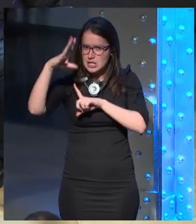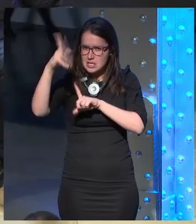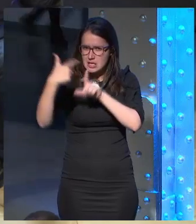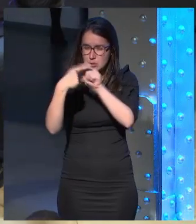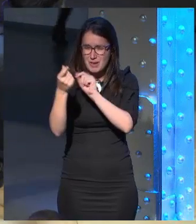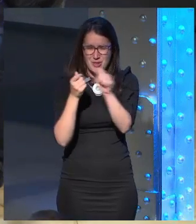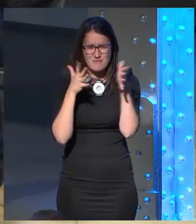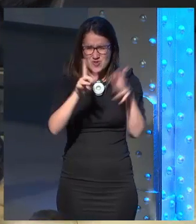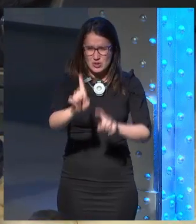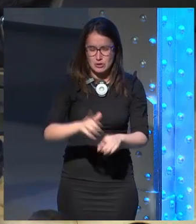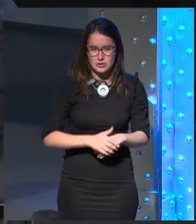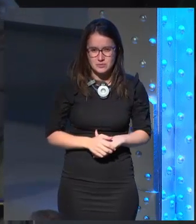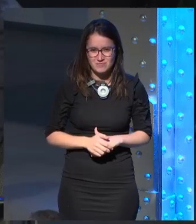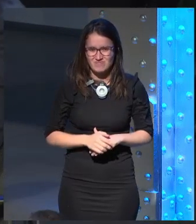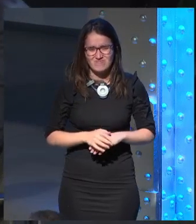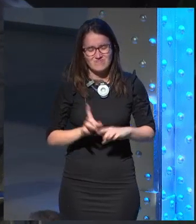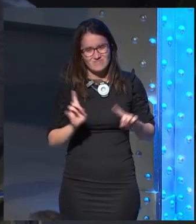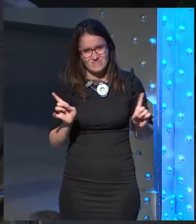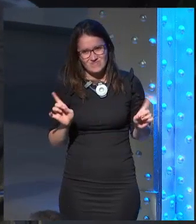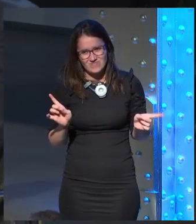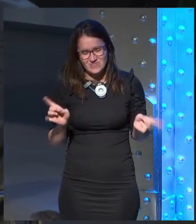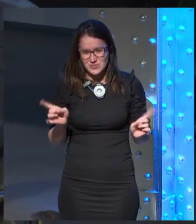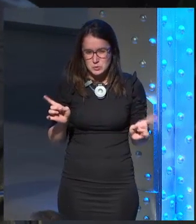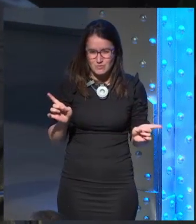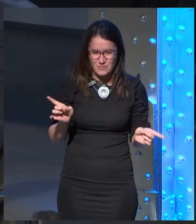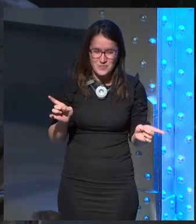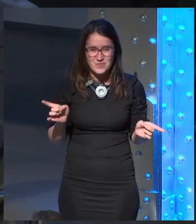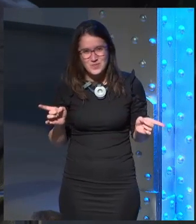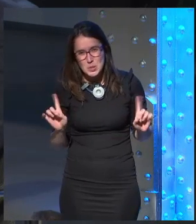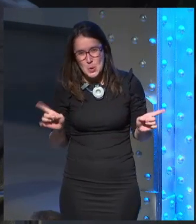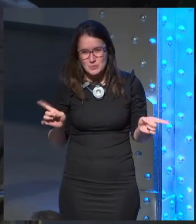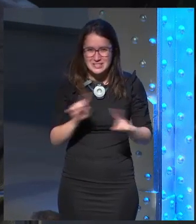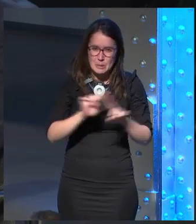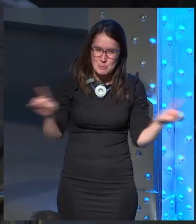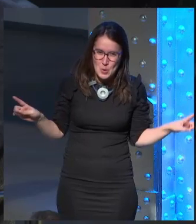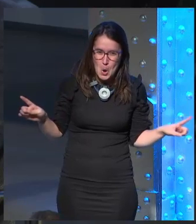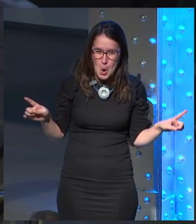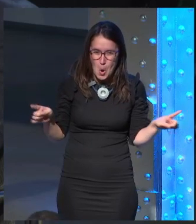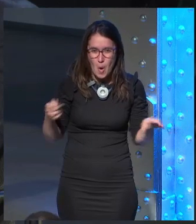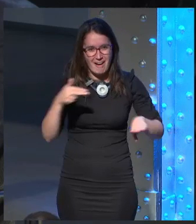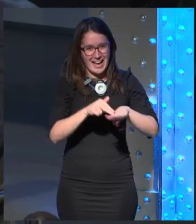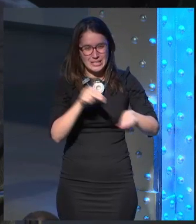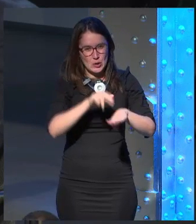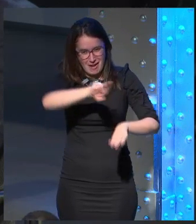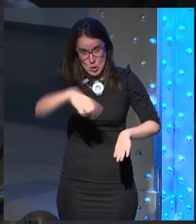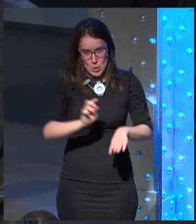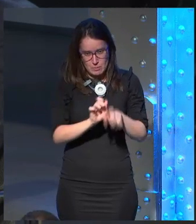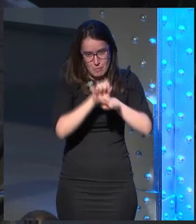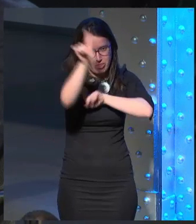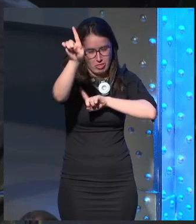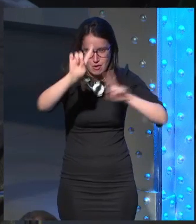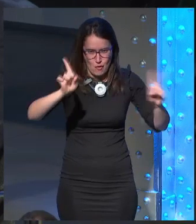No es recomendable. Not like it doesn't create rock. No, eso tampoco es combustible para un cohete, no funciona así.